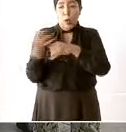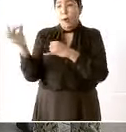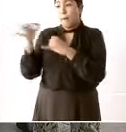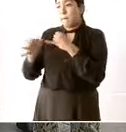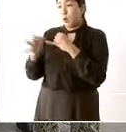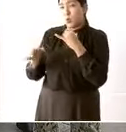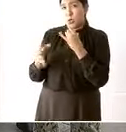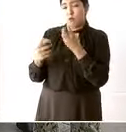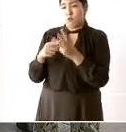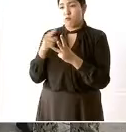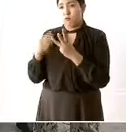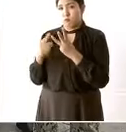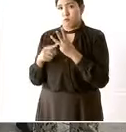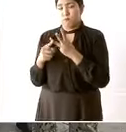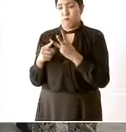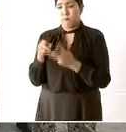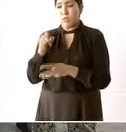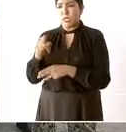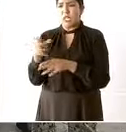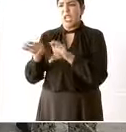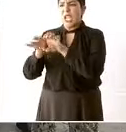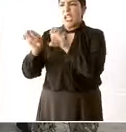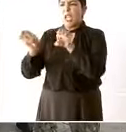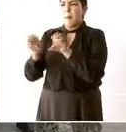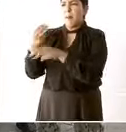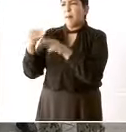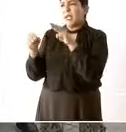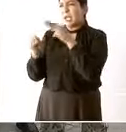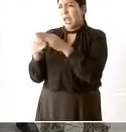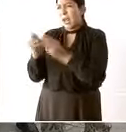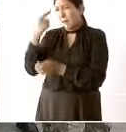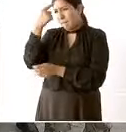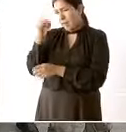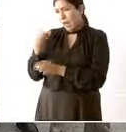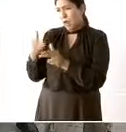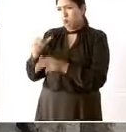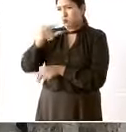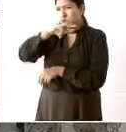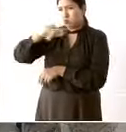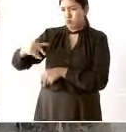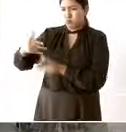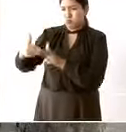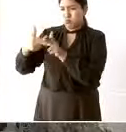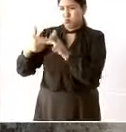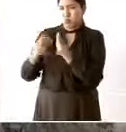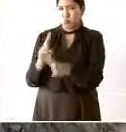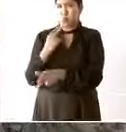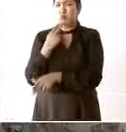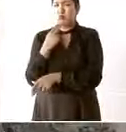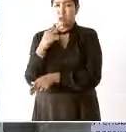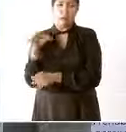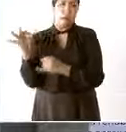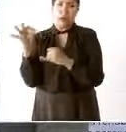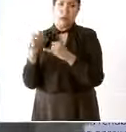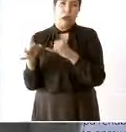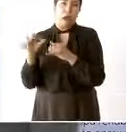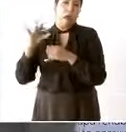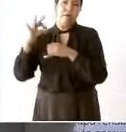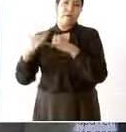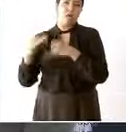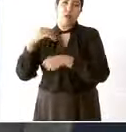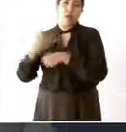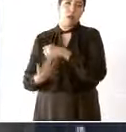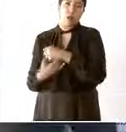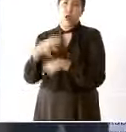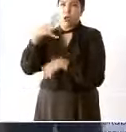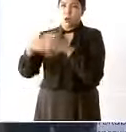equipamiento ferroviario, que eso lo vamos a ir viendo en el transcurso de este año. Igualmente aquí la inversión de la línea Z